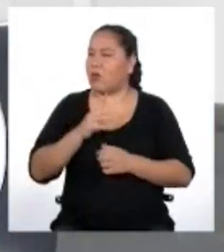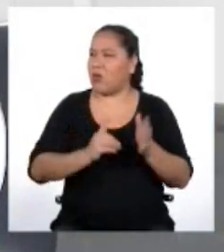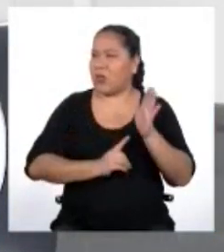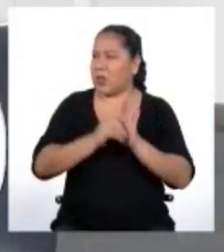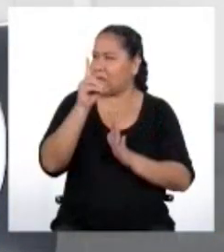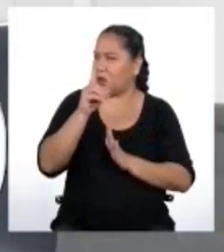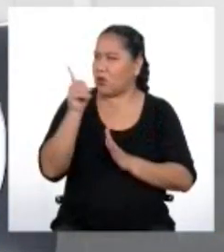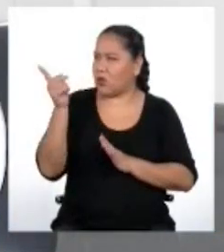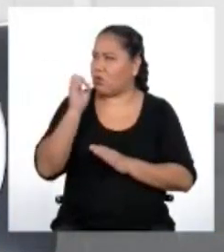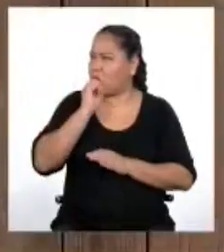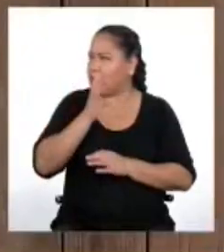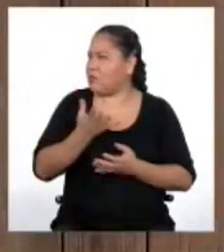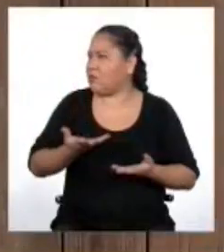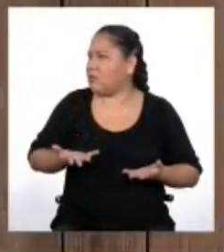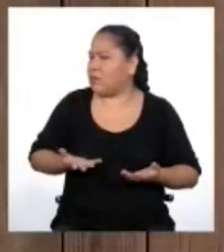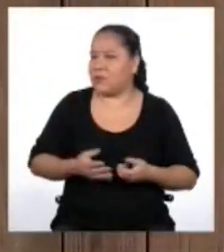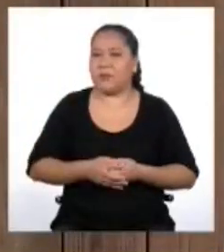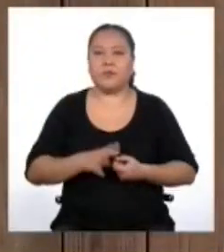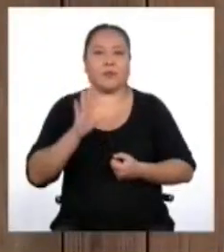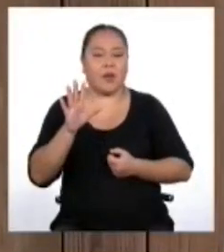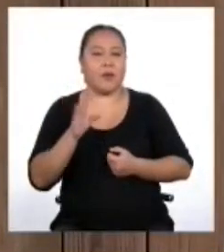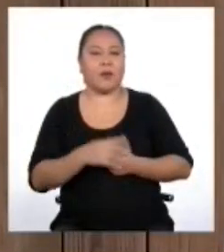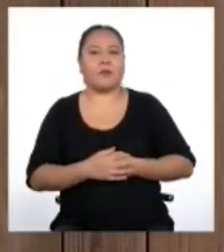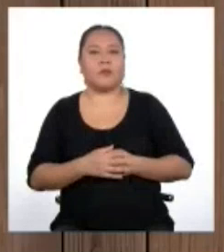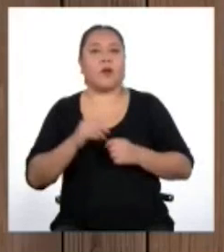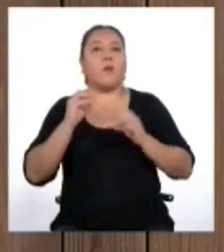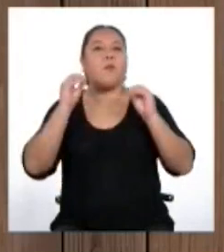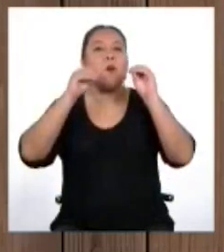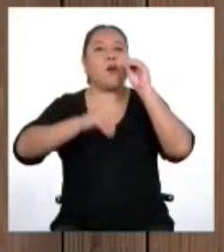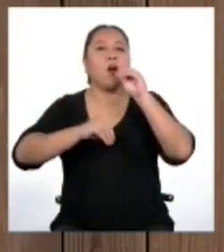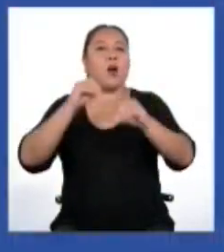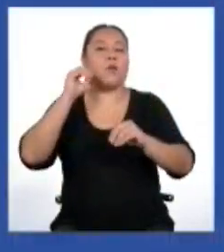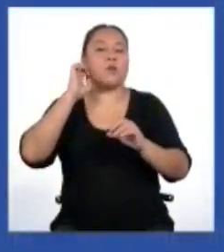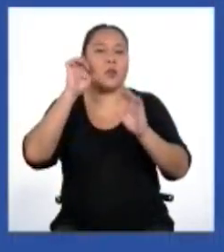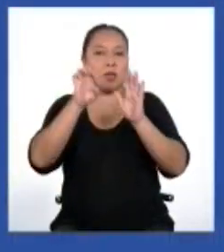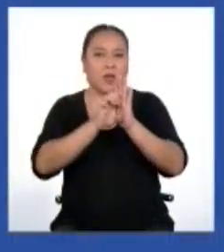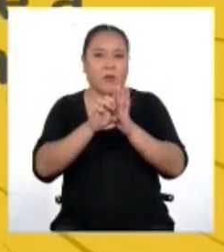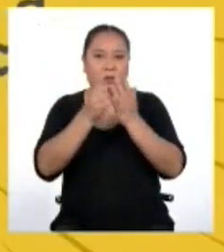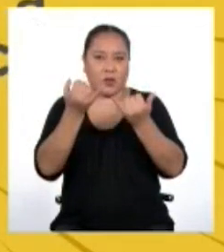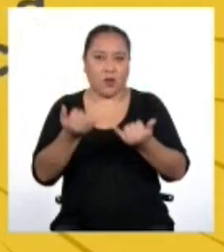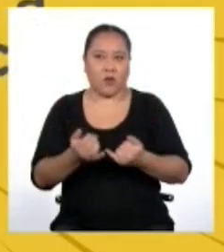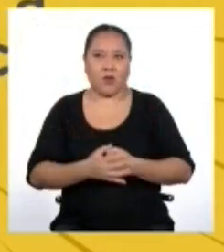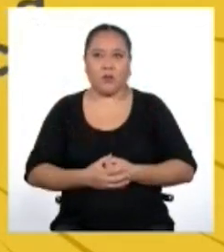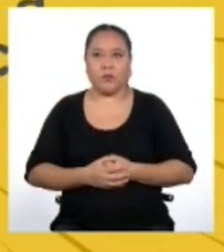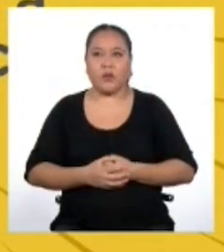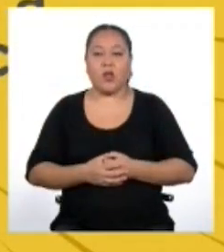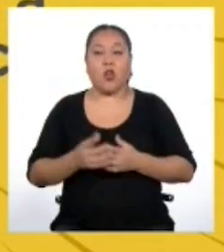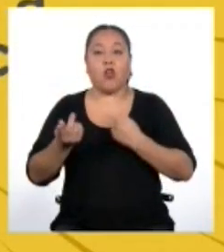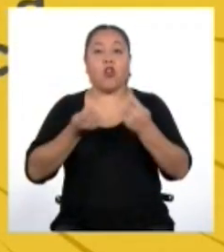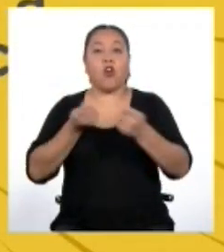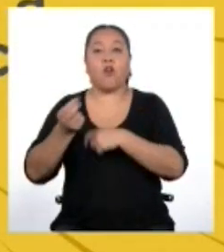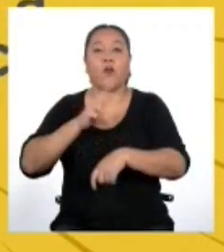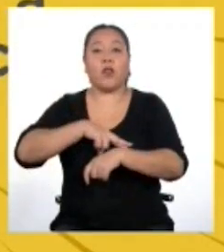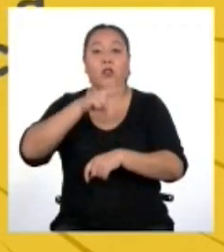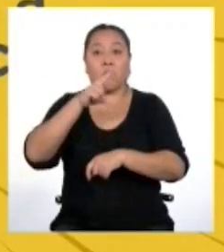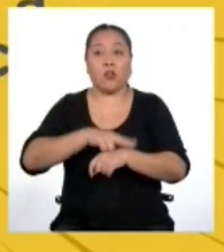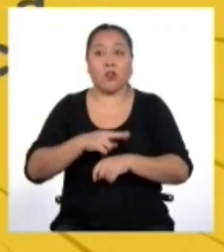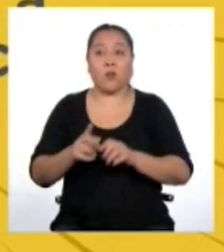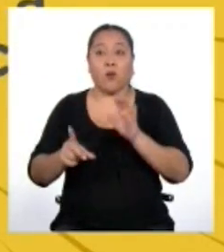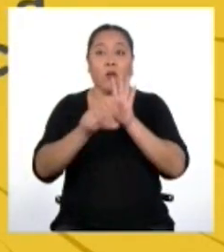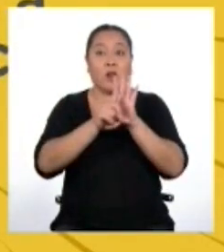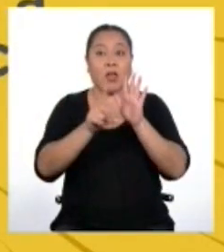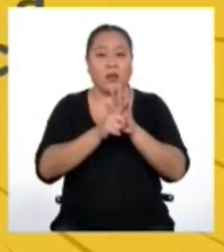te refieres a...? A ver, sigamos con los ejemplos de nuestra coyuntura. Los gobiernos regionales, por ley,